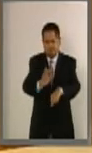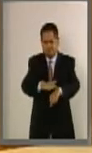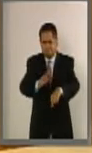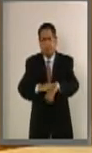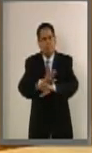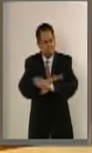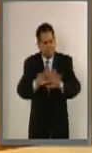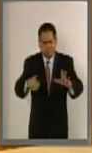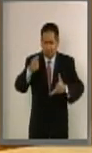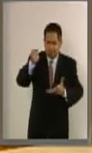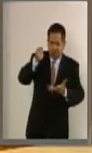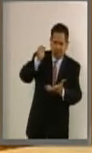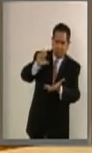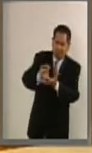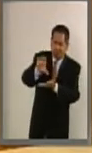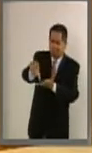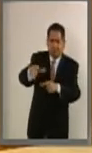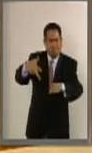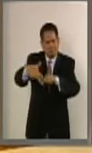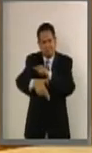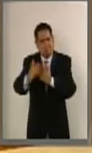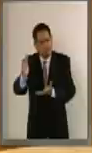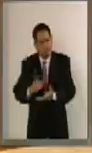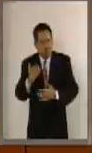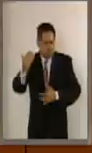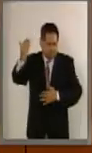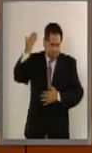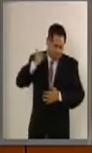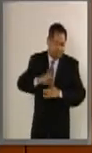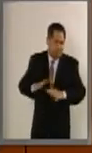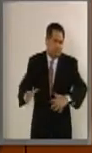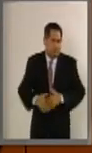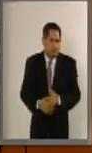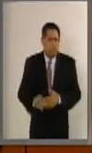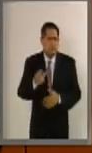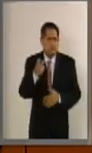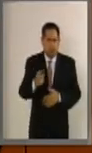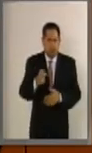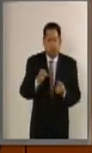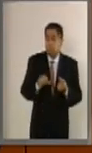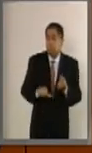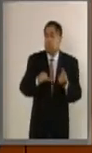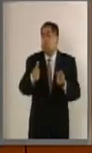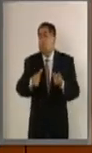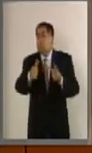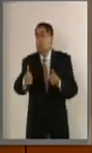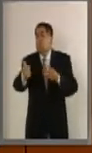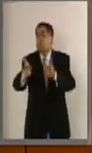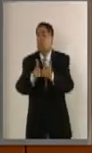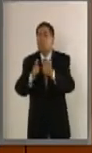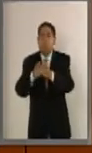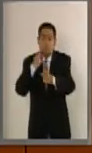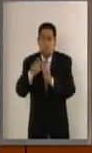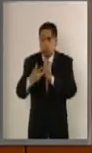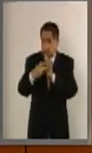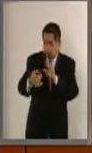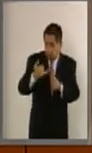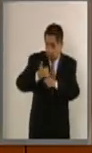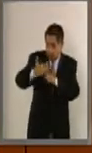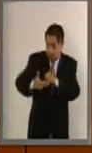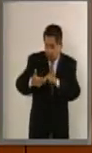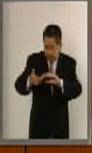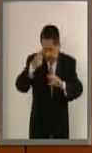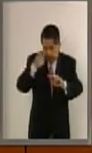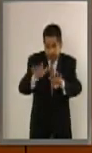eliminación del financiamiento público. Por eso, celebramos que otras expresiones políticas hayan variado su